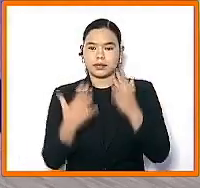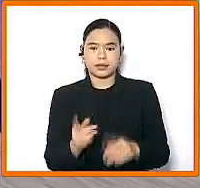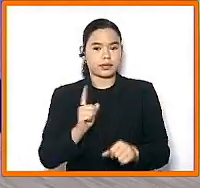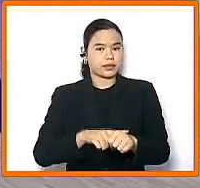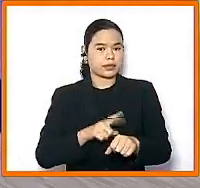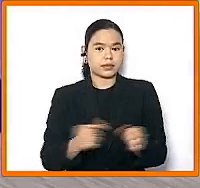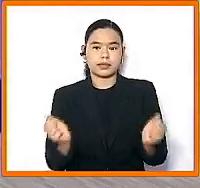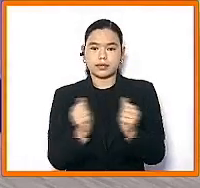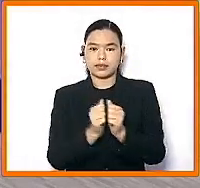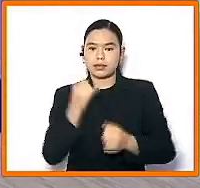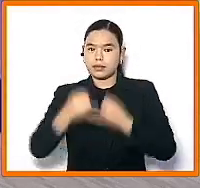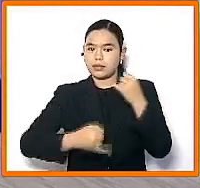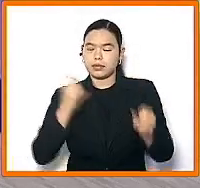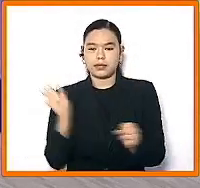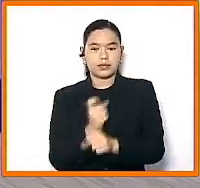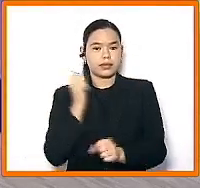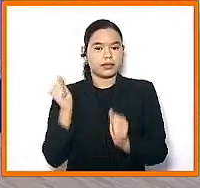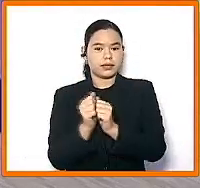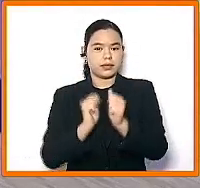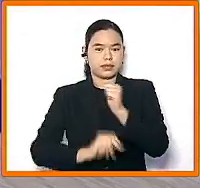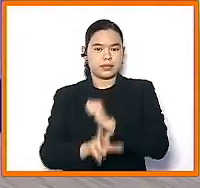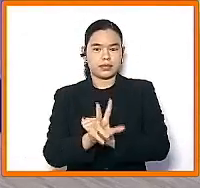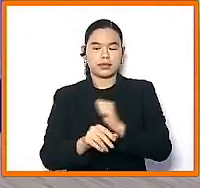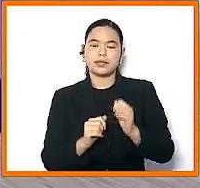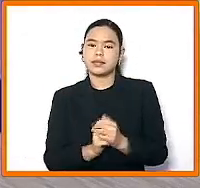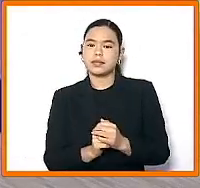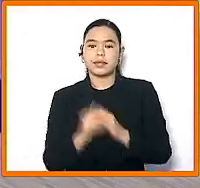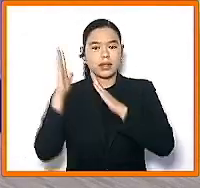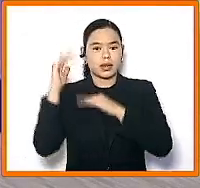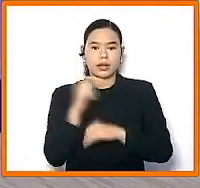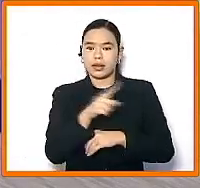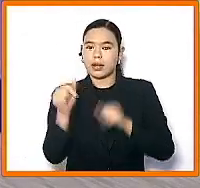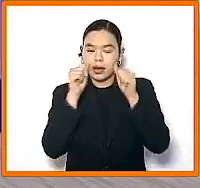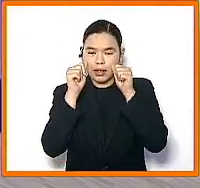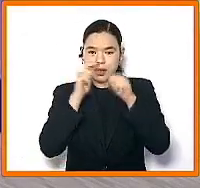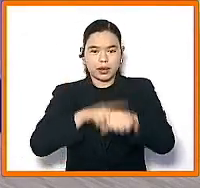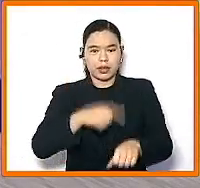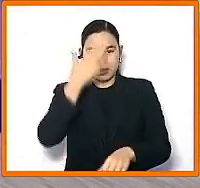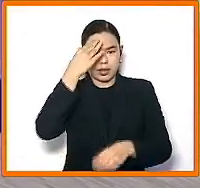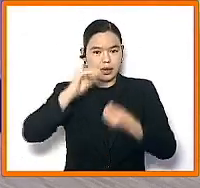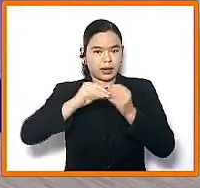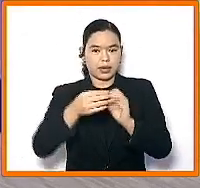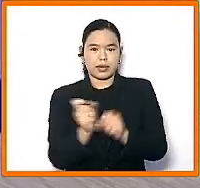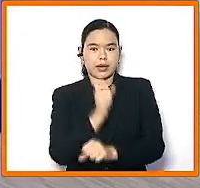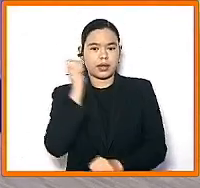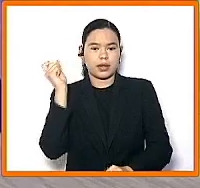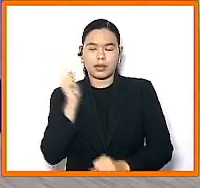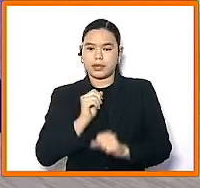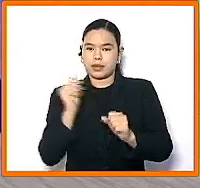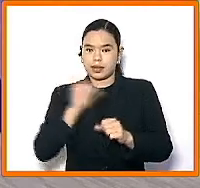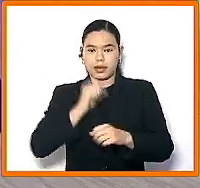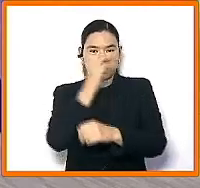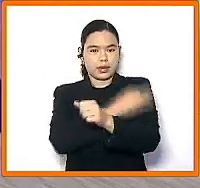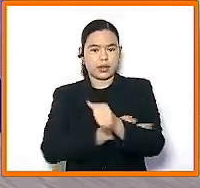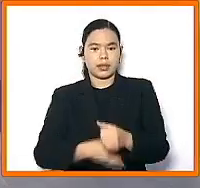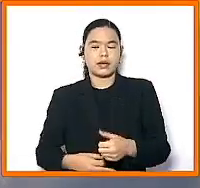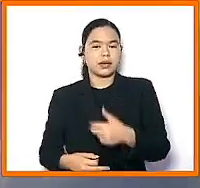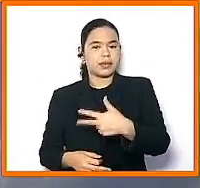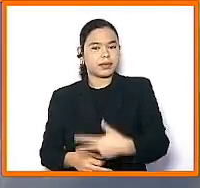Jugadores, acompáñanos a pegar y a ganar junto a Pega 3. Espero estés atento porque se viene tu primer número favorecido en esta tarde.